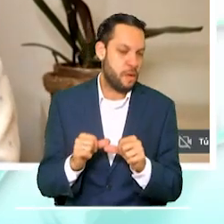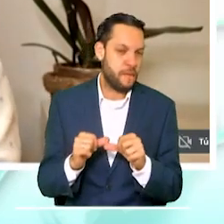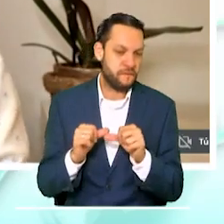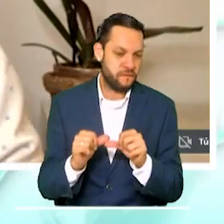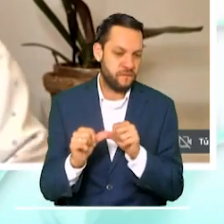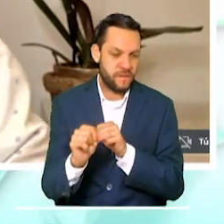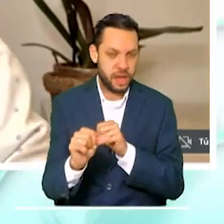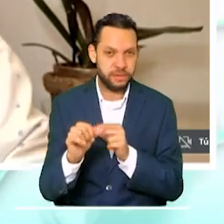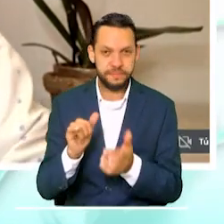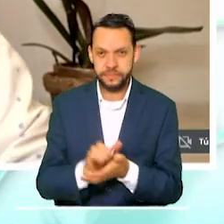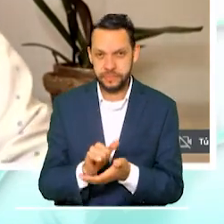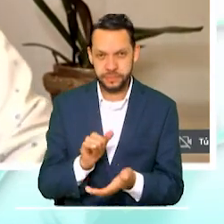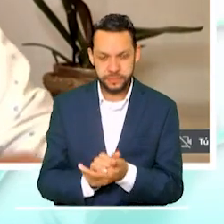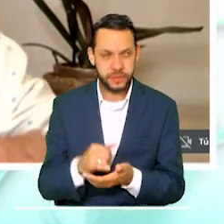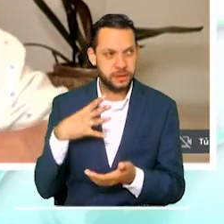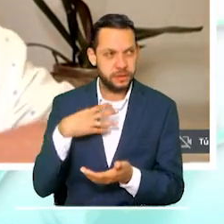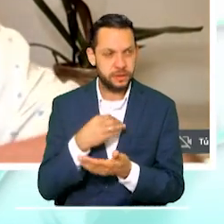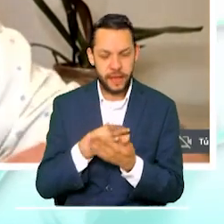Y mindfulness